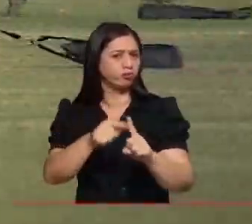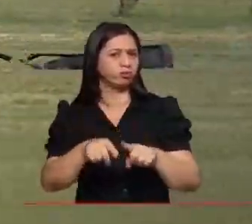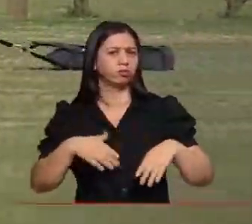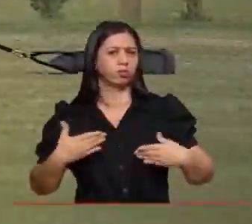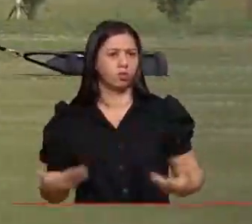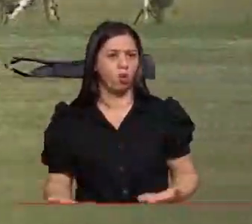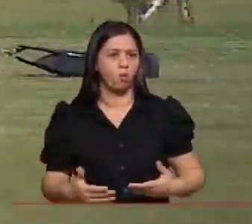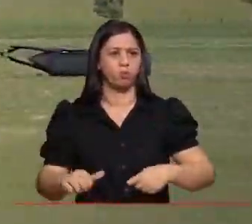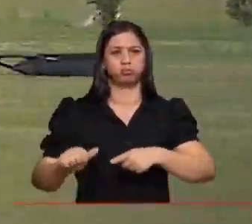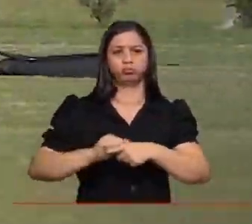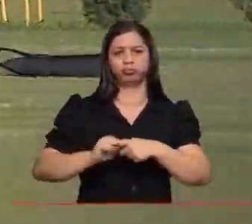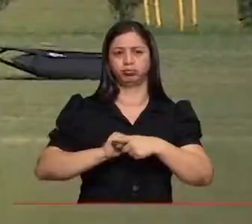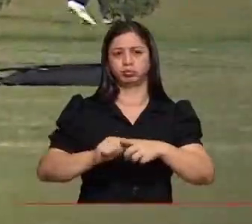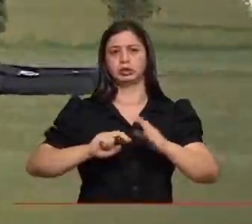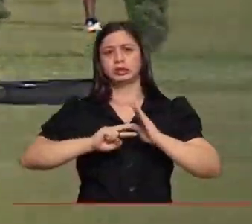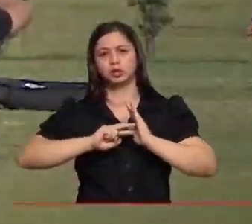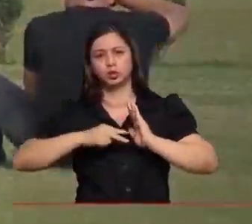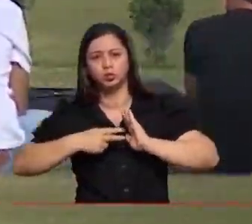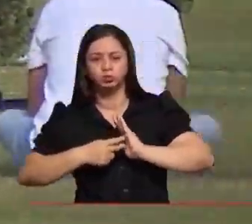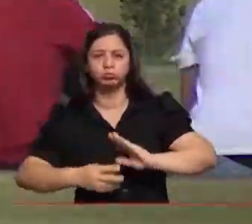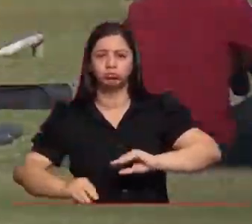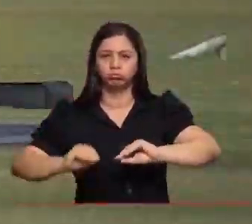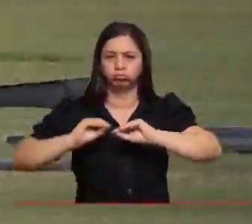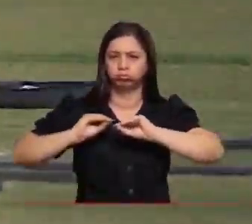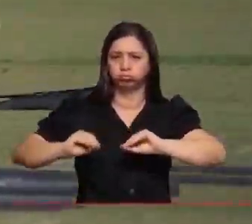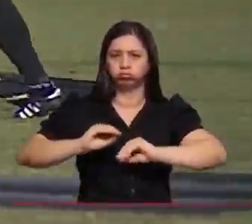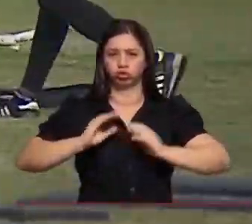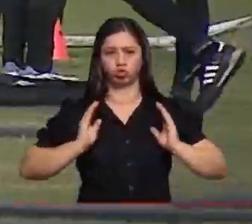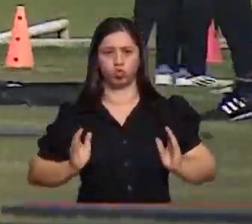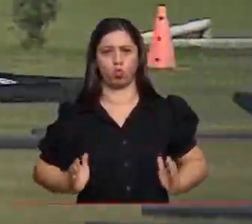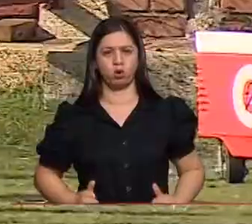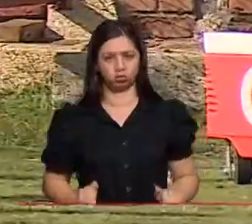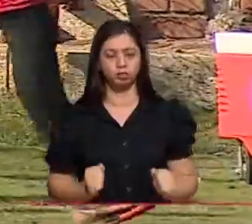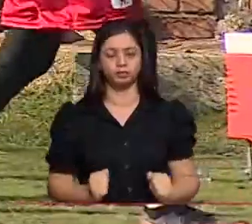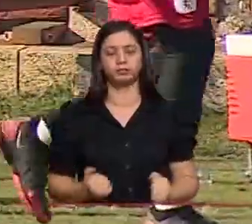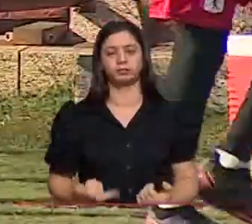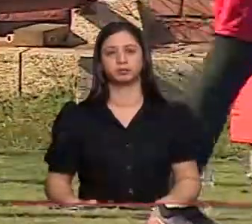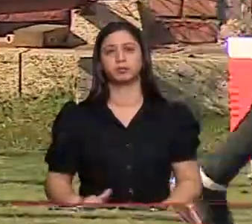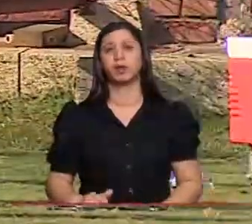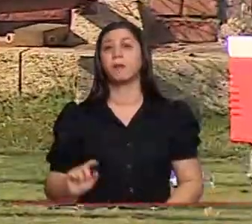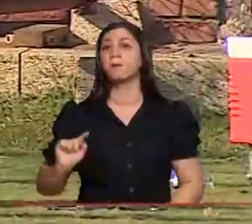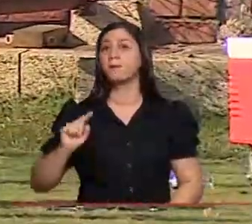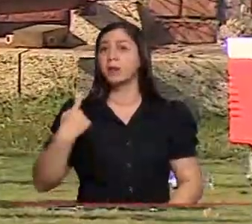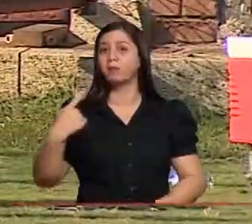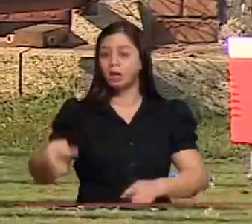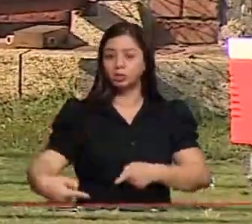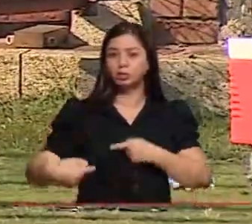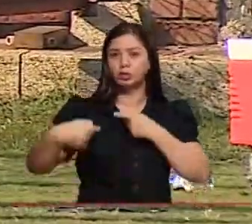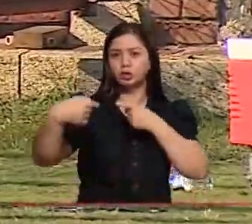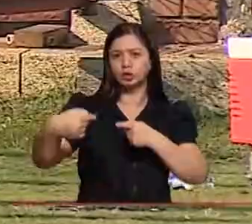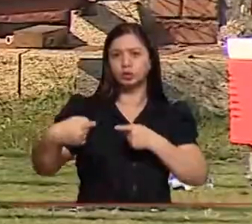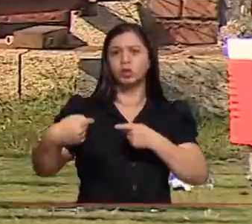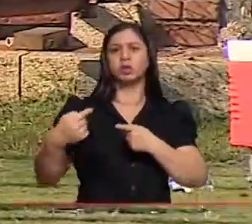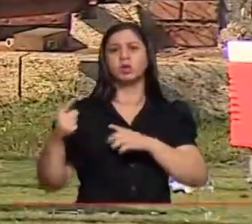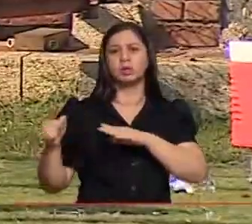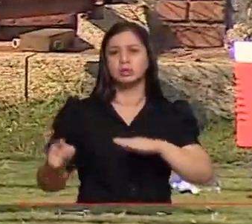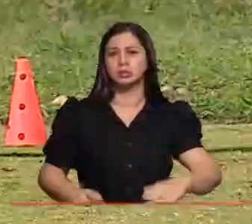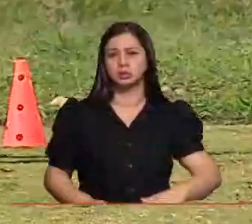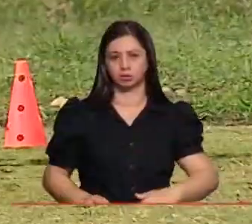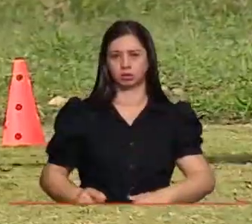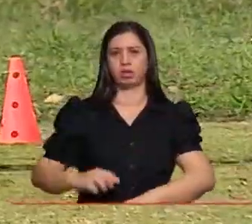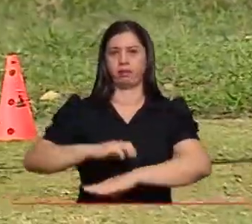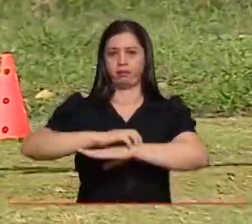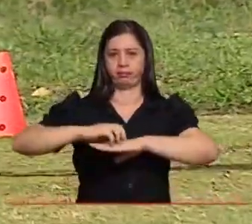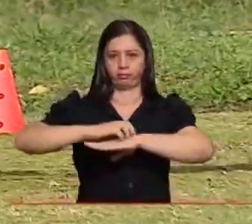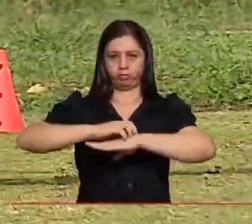parte táctica como en la parte física. El primer rival que tendrán en este semestre será el